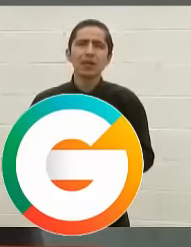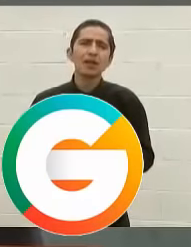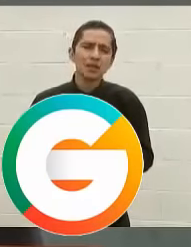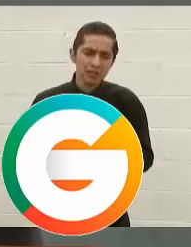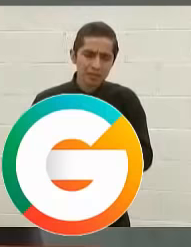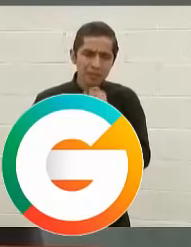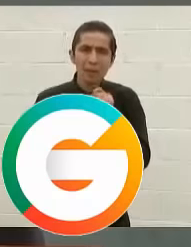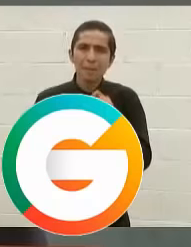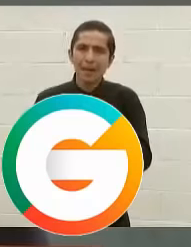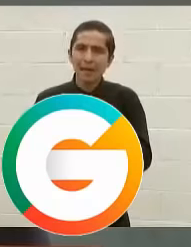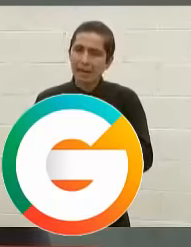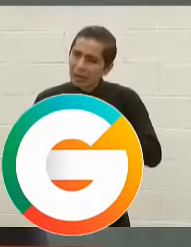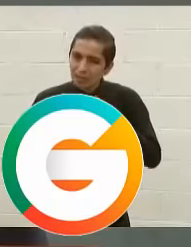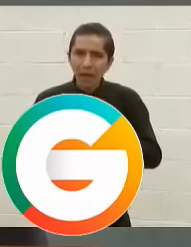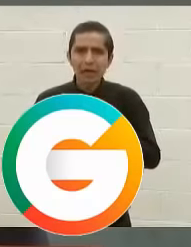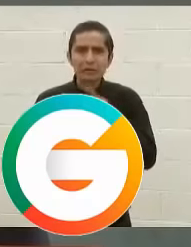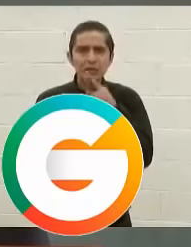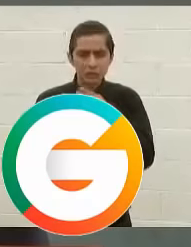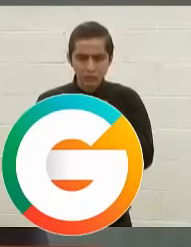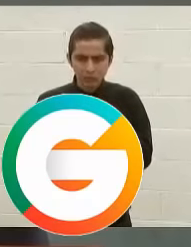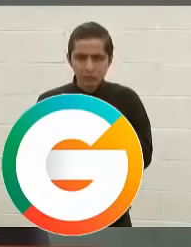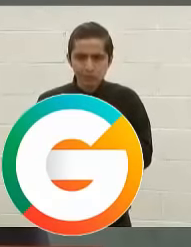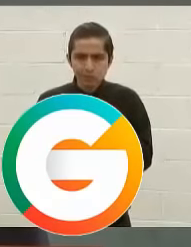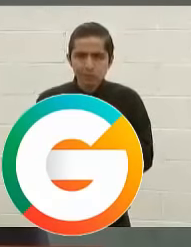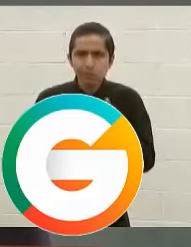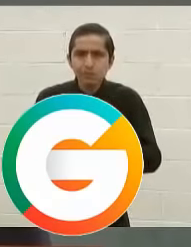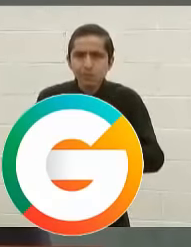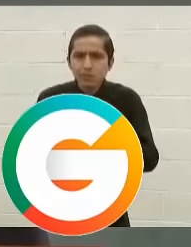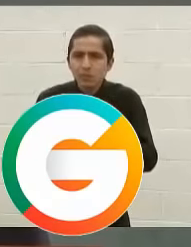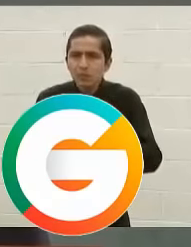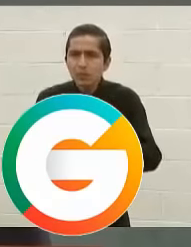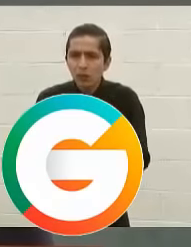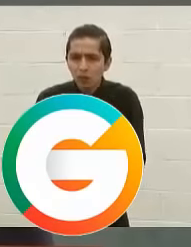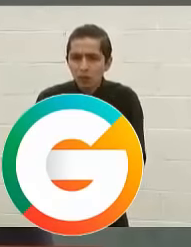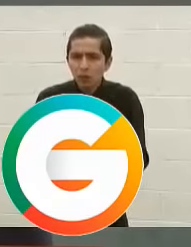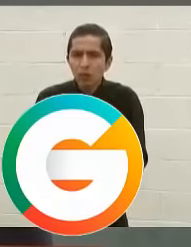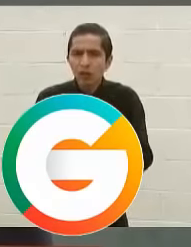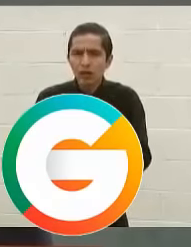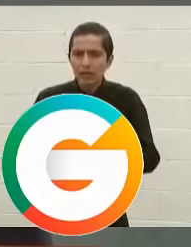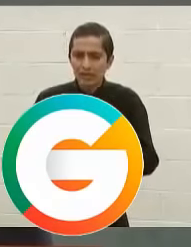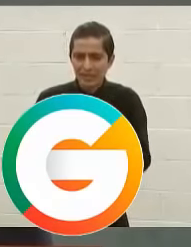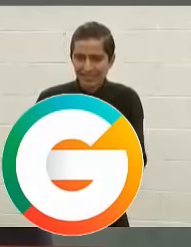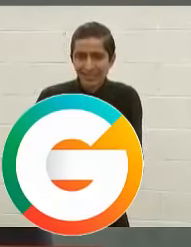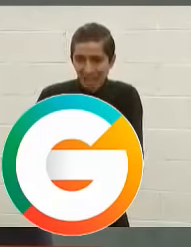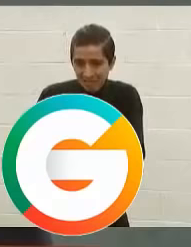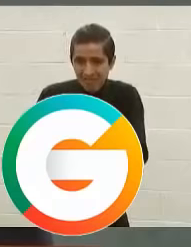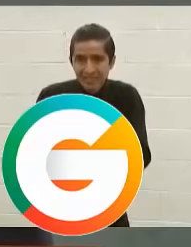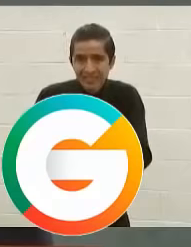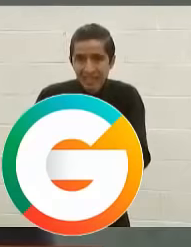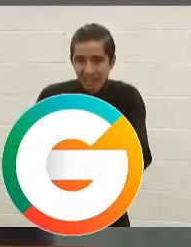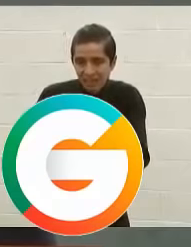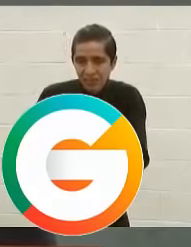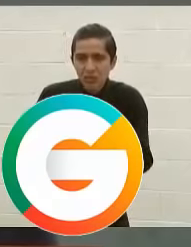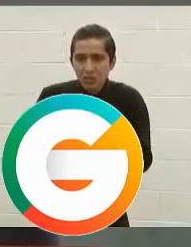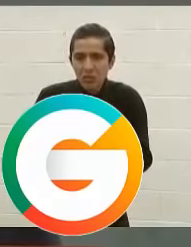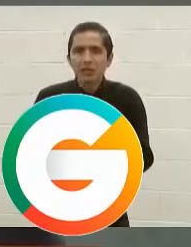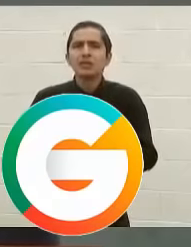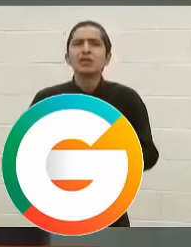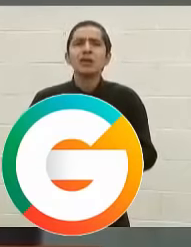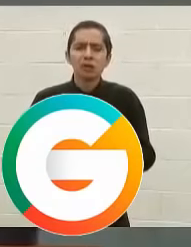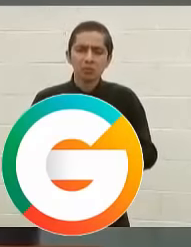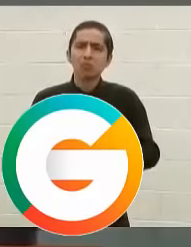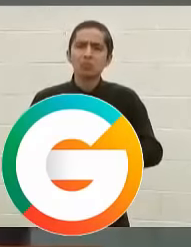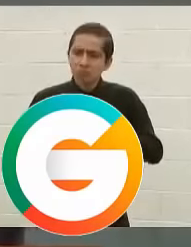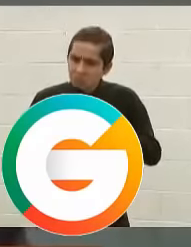adelantar lo más posible la conclusión de esta investigación.